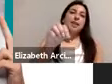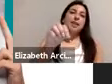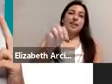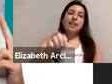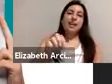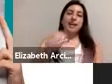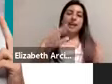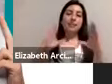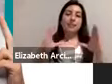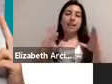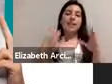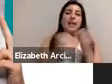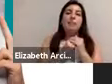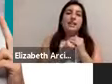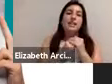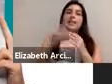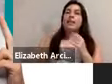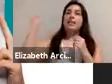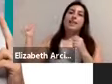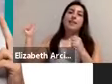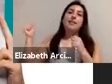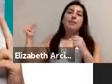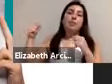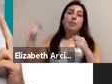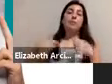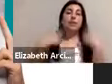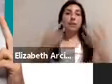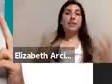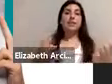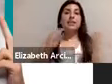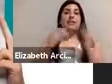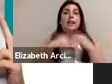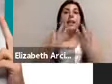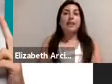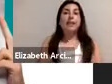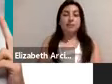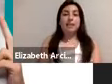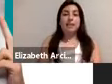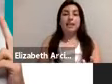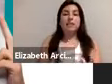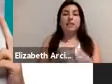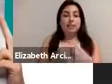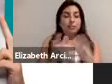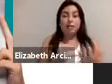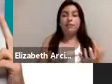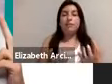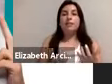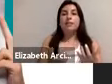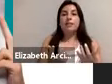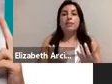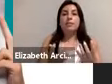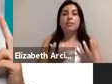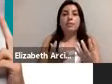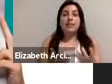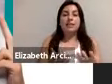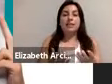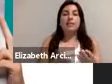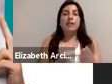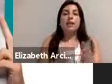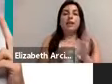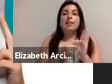una cartillita pequeña al paciente, le señalas el optotipo y el paciente, en lugar de expresarlo, si por alguna cosa no